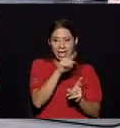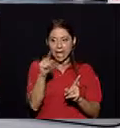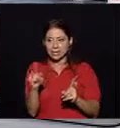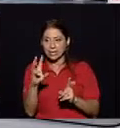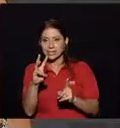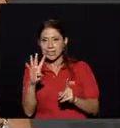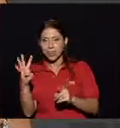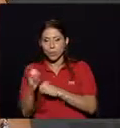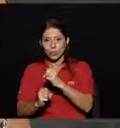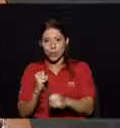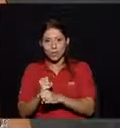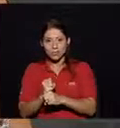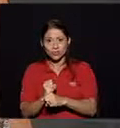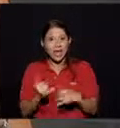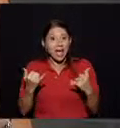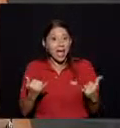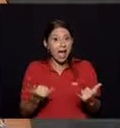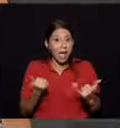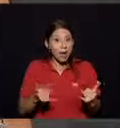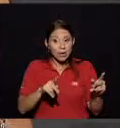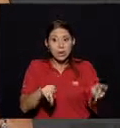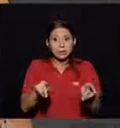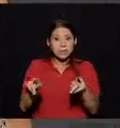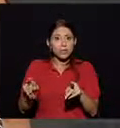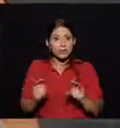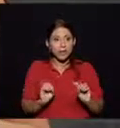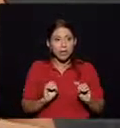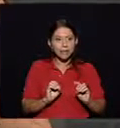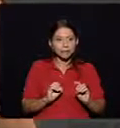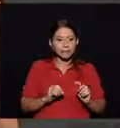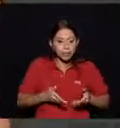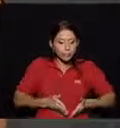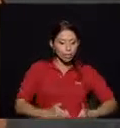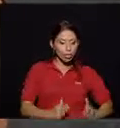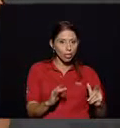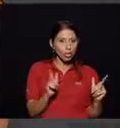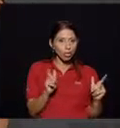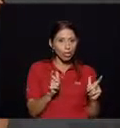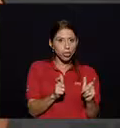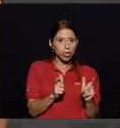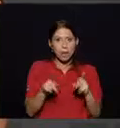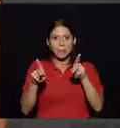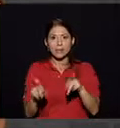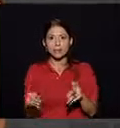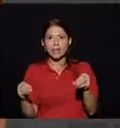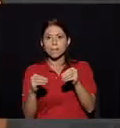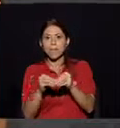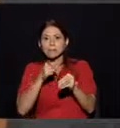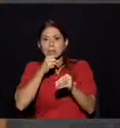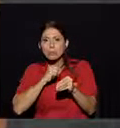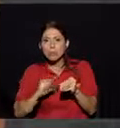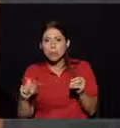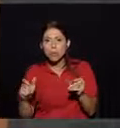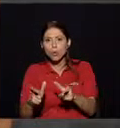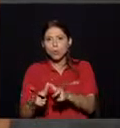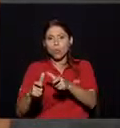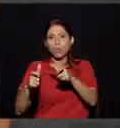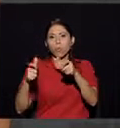está creciendo menos, estamos llegando hacia un envejecimiento de la población, por lo que en los próximos años vamos a tener una